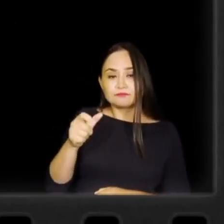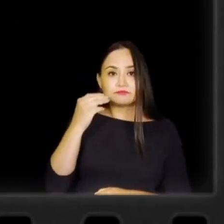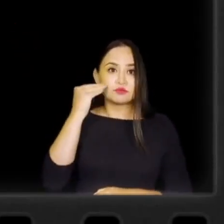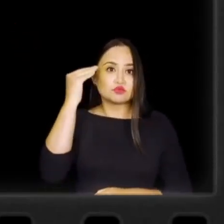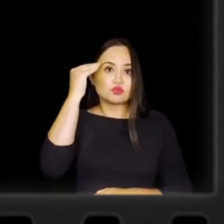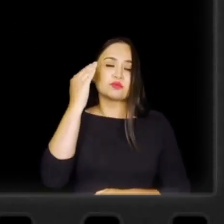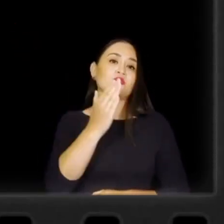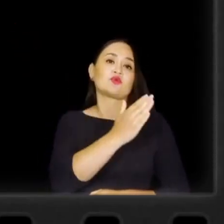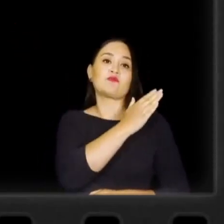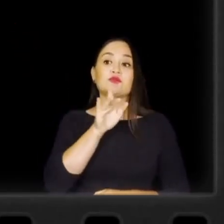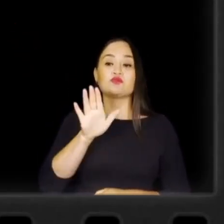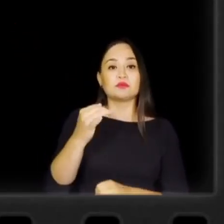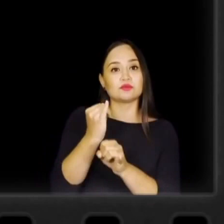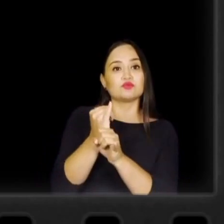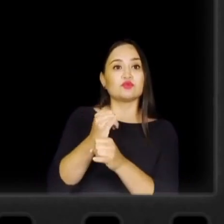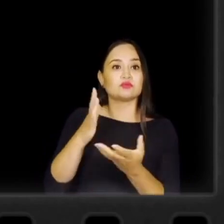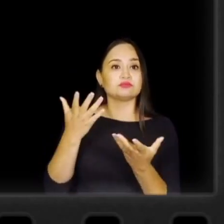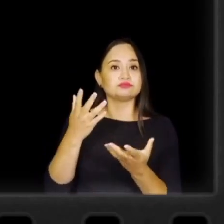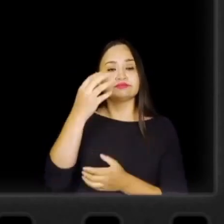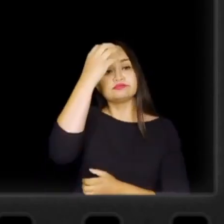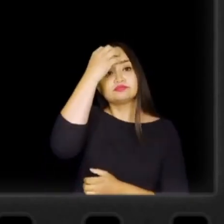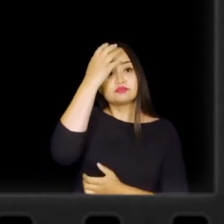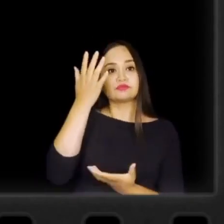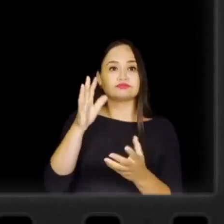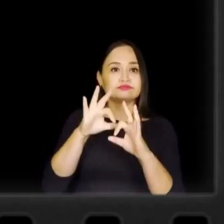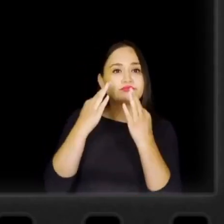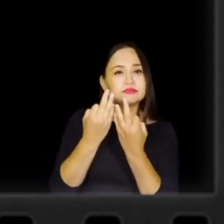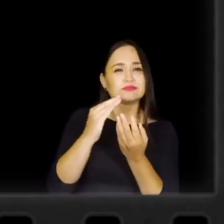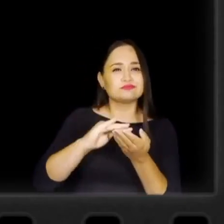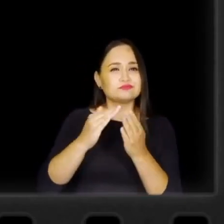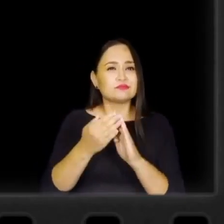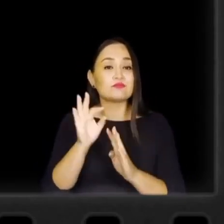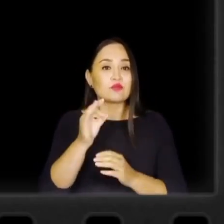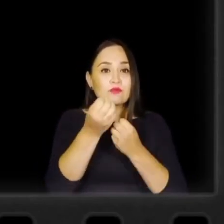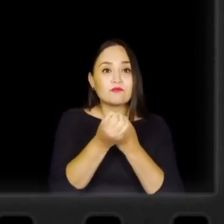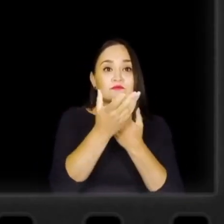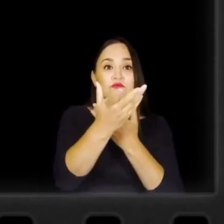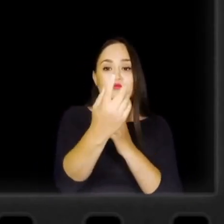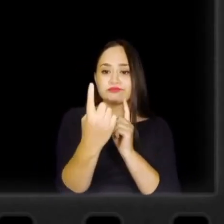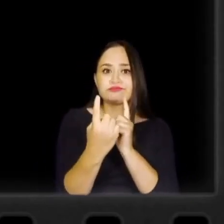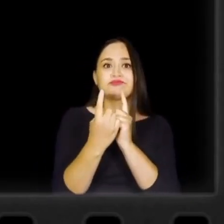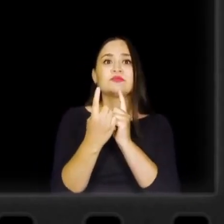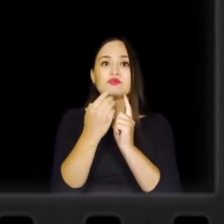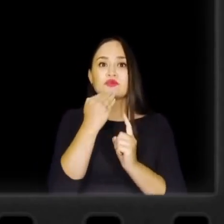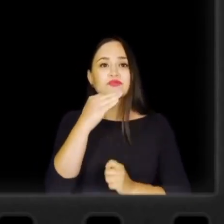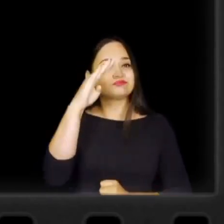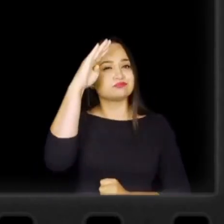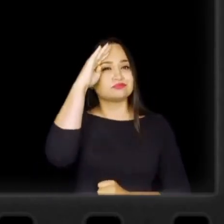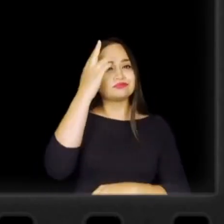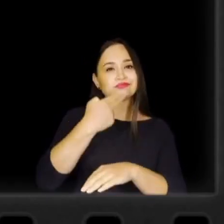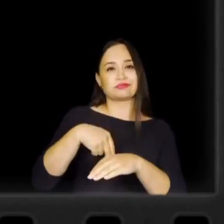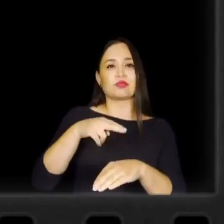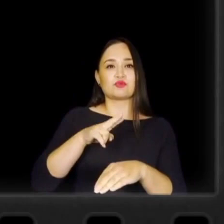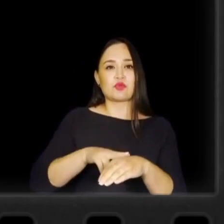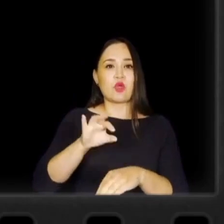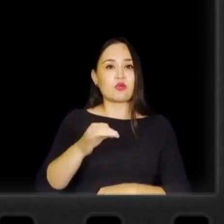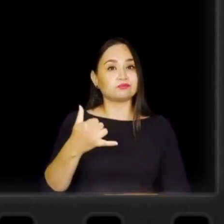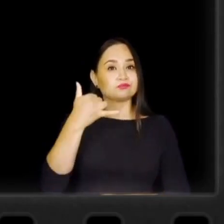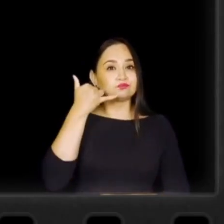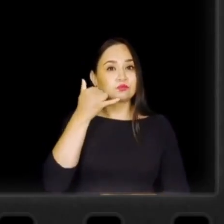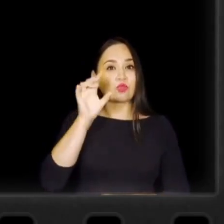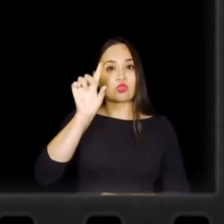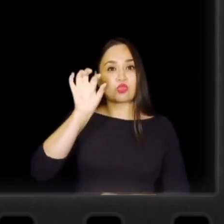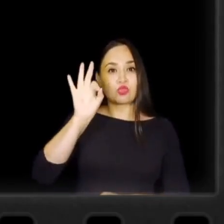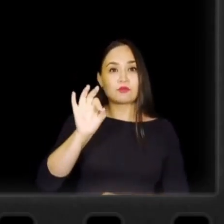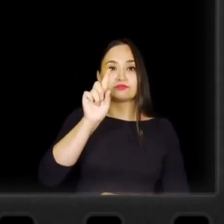una persona adulta de confianza, a tu institución educativa, a tu familia o a tu comunidad, o informa directamente a la